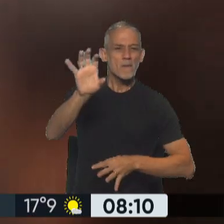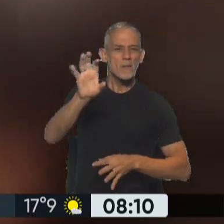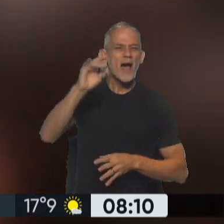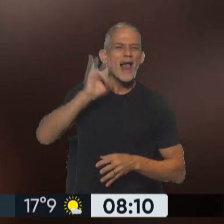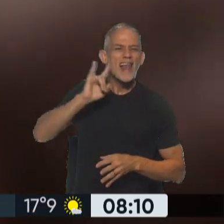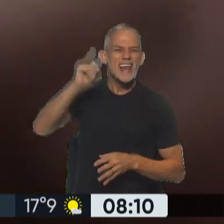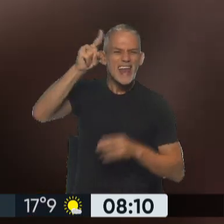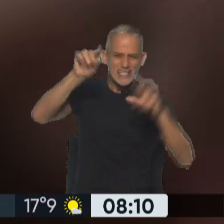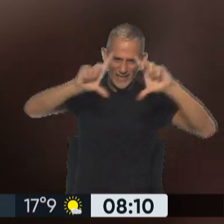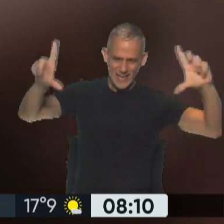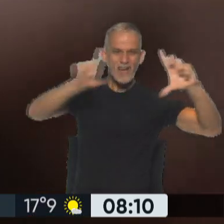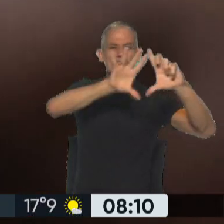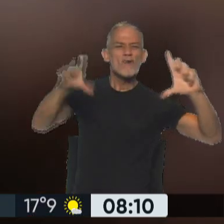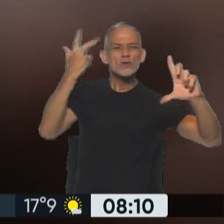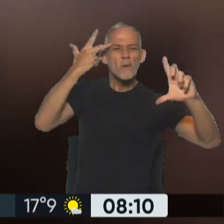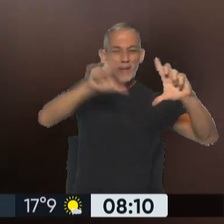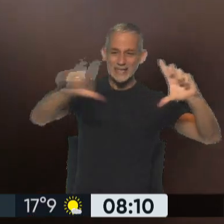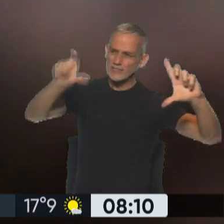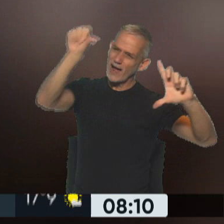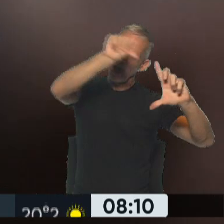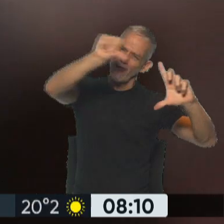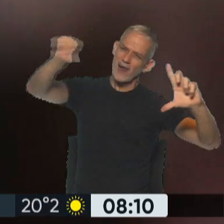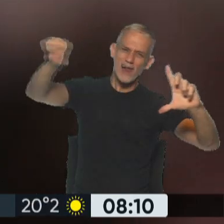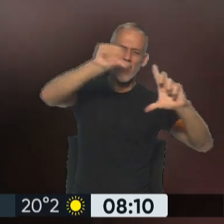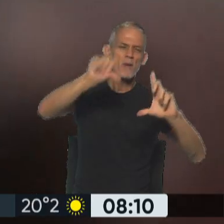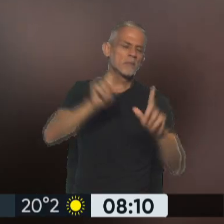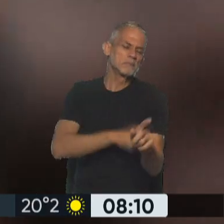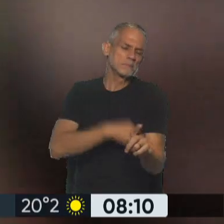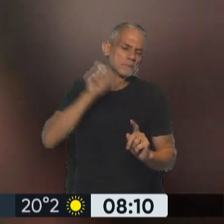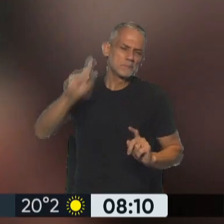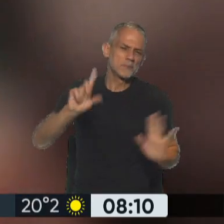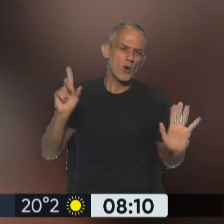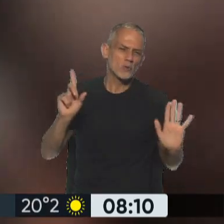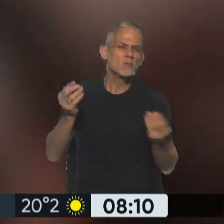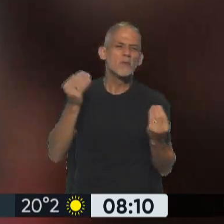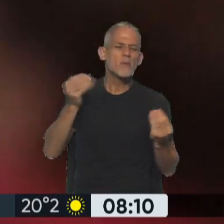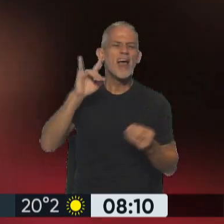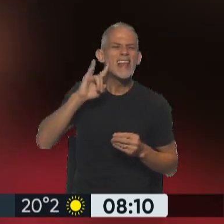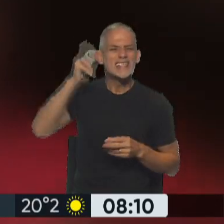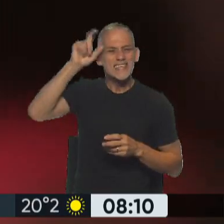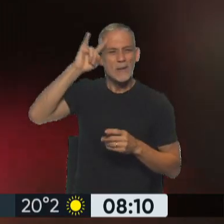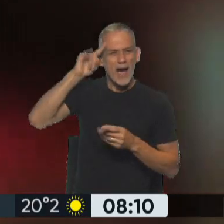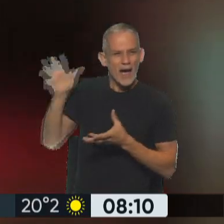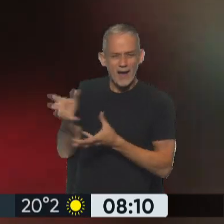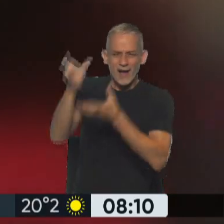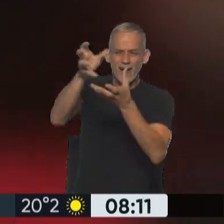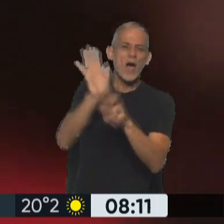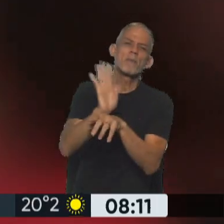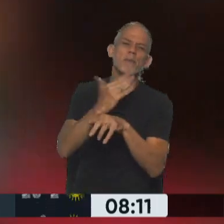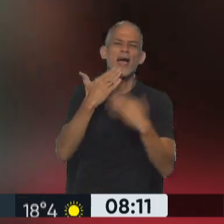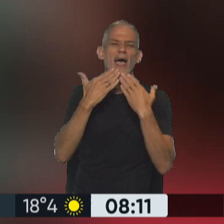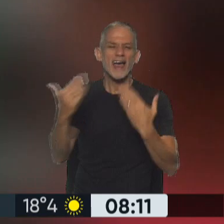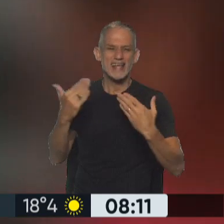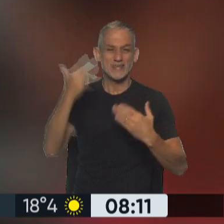sobre un retrato de Leo Messi Qué significa eso iría a ver contanos qué tiene que ver con el agradecimiento